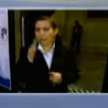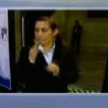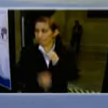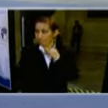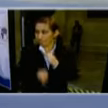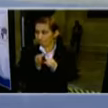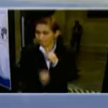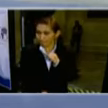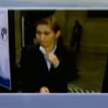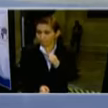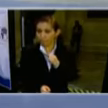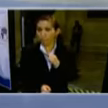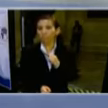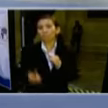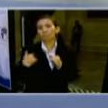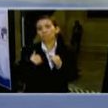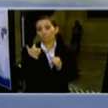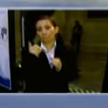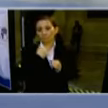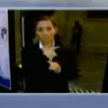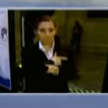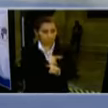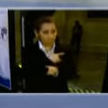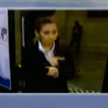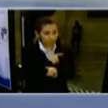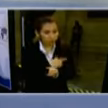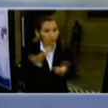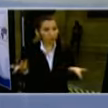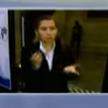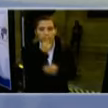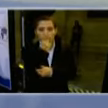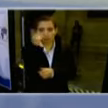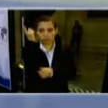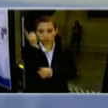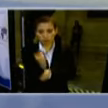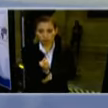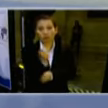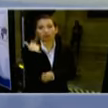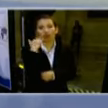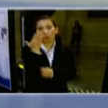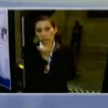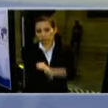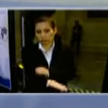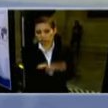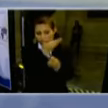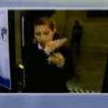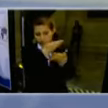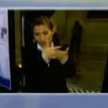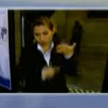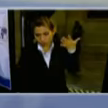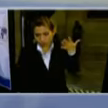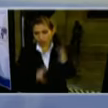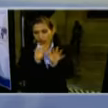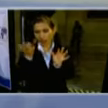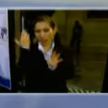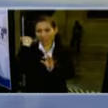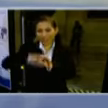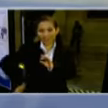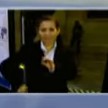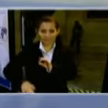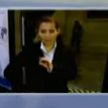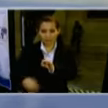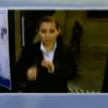Finalmente, me gustaría suscribir las peticiones que bueno, ya se han venido haciendo